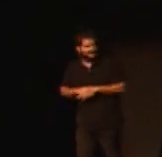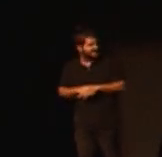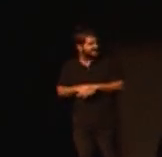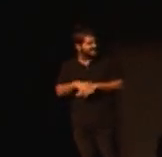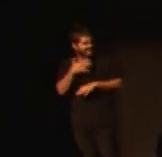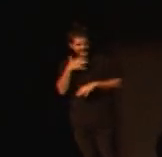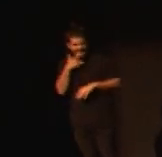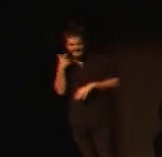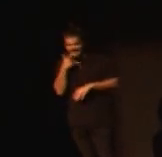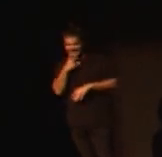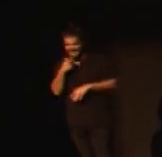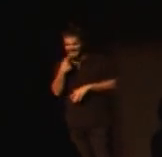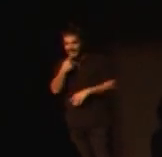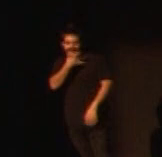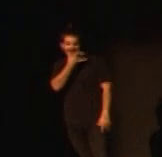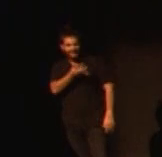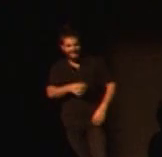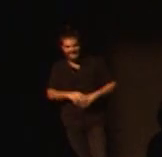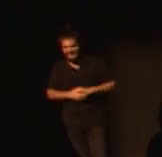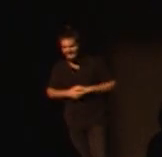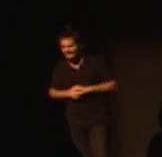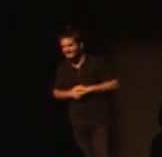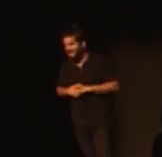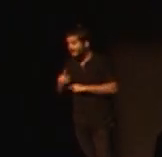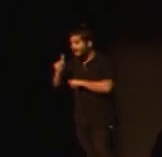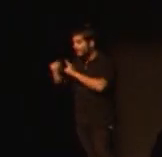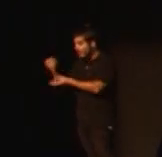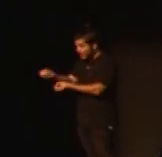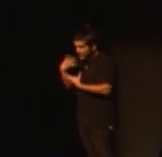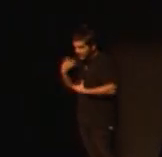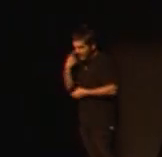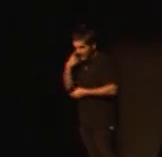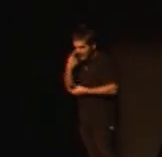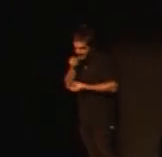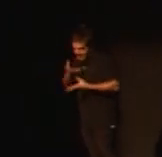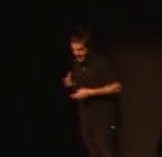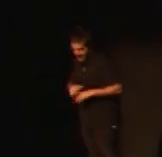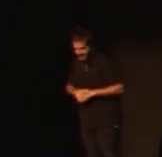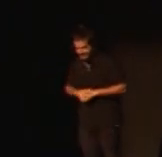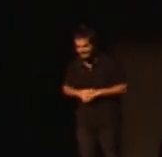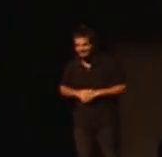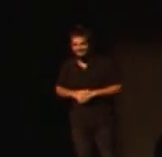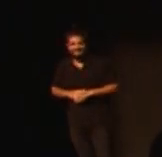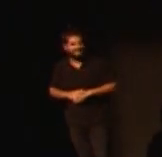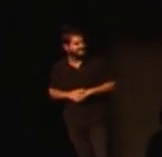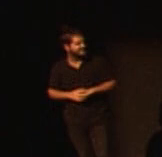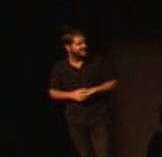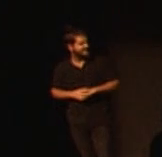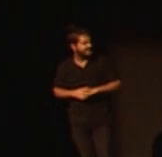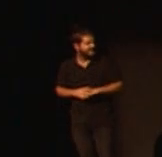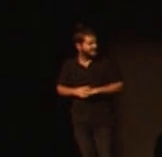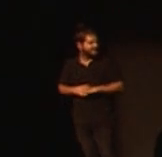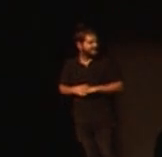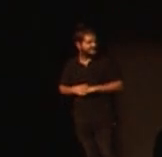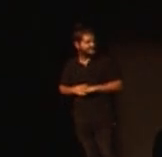vergüenza! ¡Hombre! Bueno, pues luego me cuentas a ver qué tal el viaje. ¿El qué? Ah, claro, mola estar desde el otro lado,